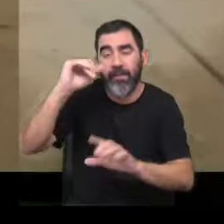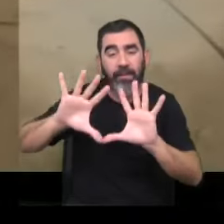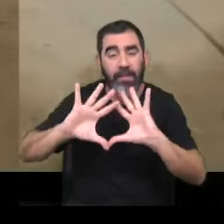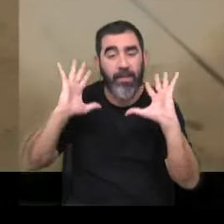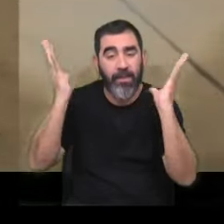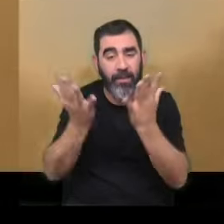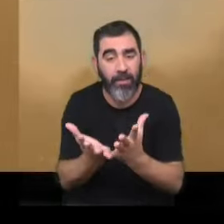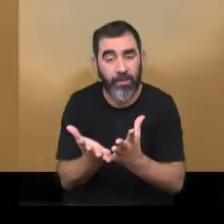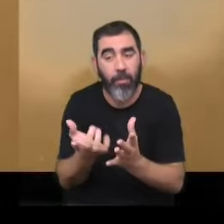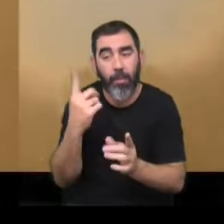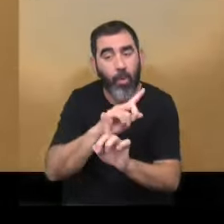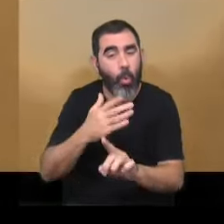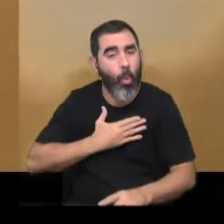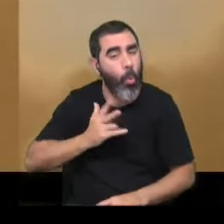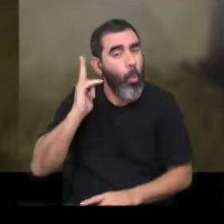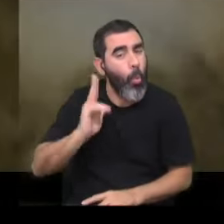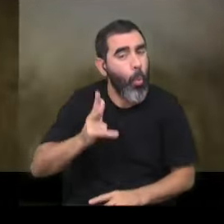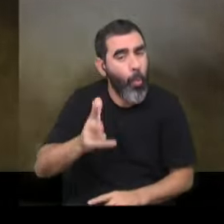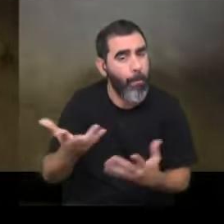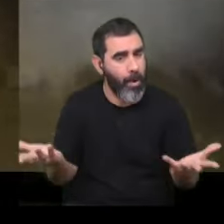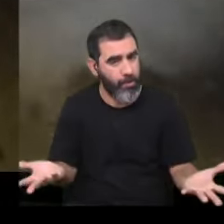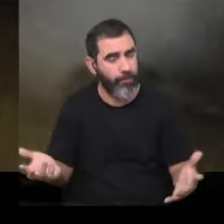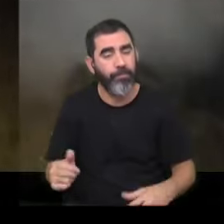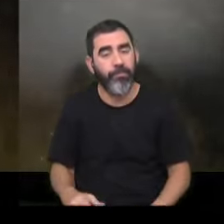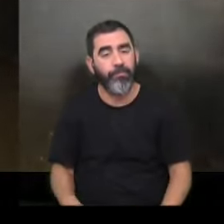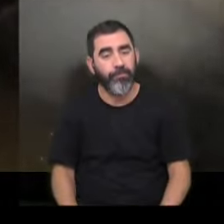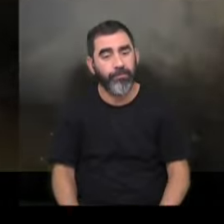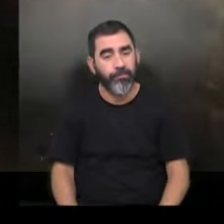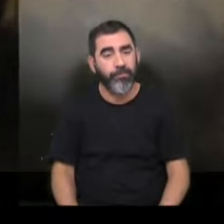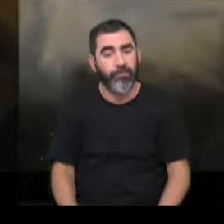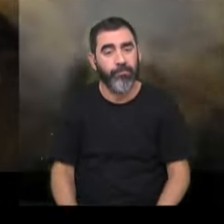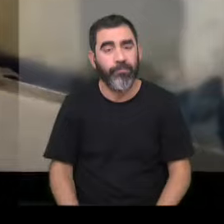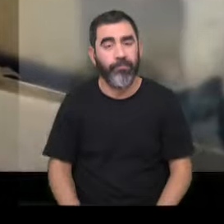su origen no es humano. Y aquí el problema.